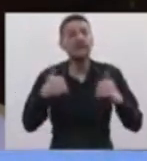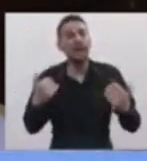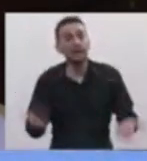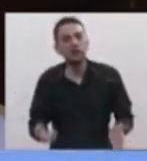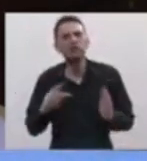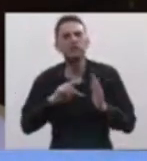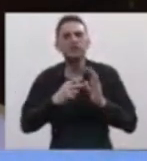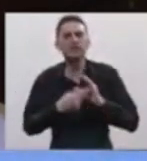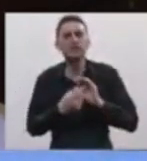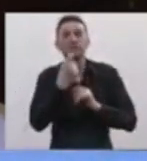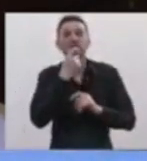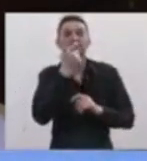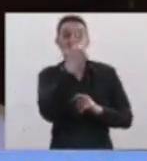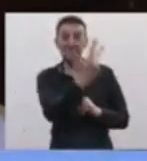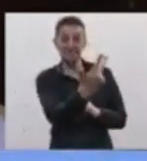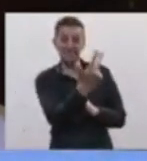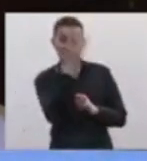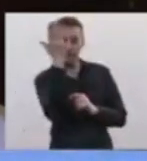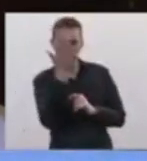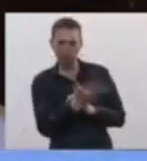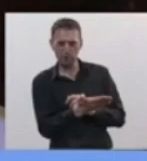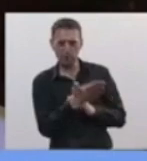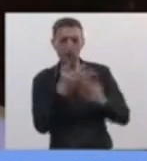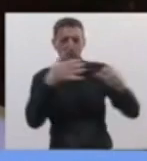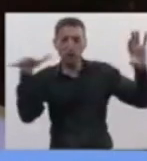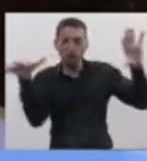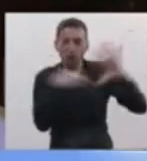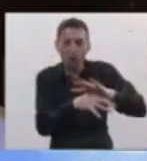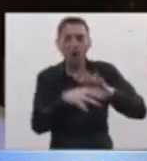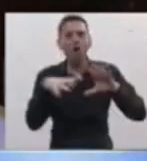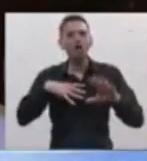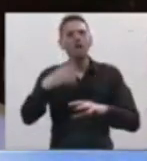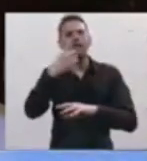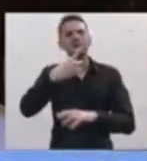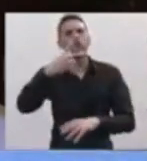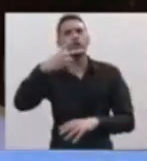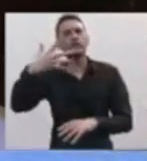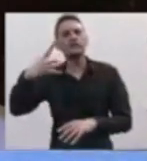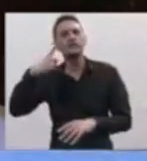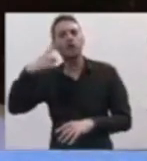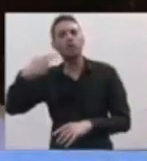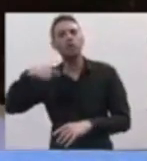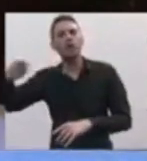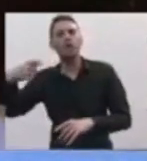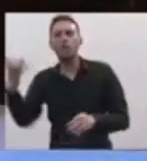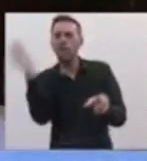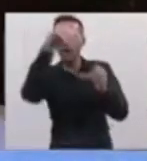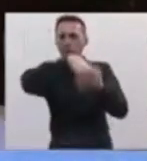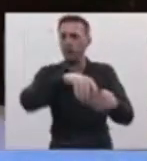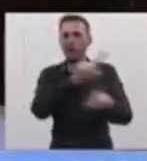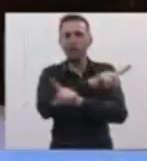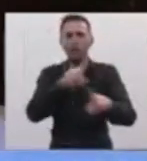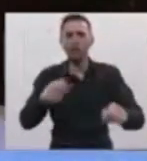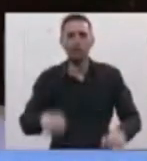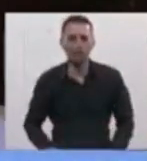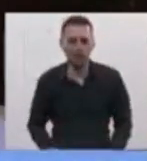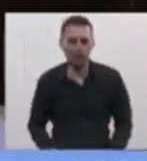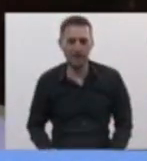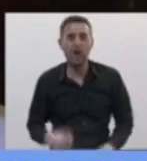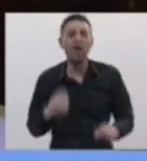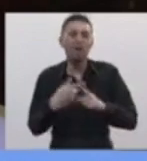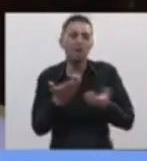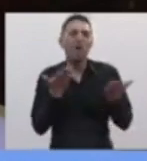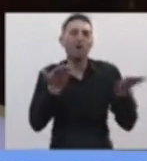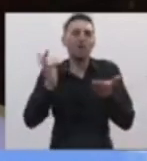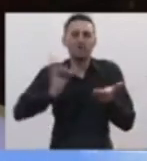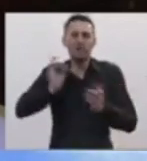que si el 3 por ciento es el correcto no estamos incorporando a 125 mil jubilados y pensionados a los beneficios